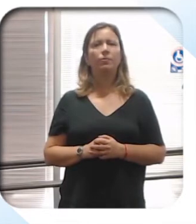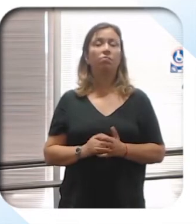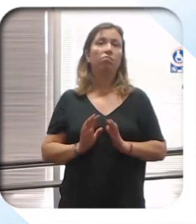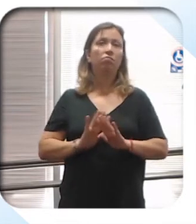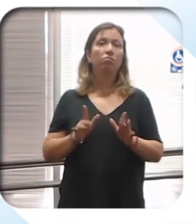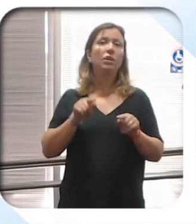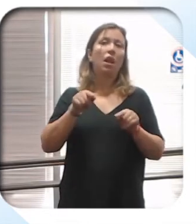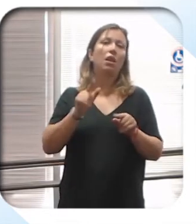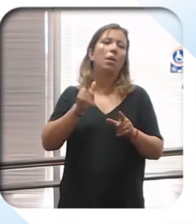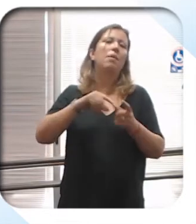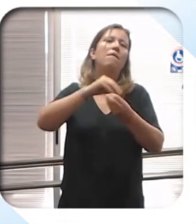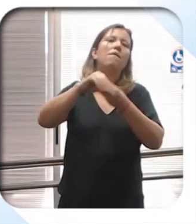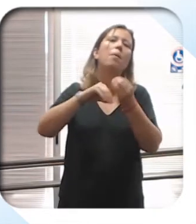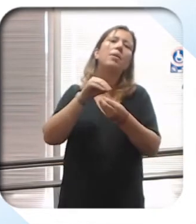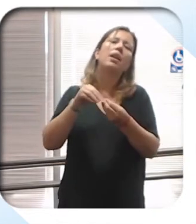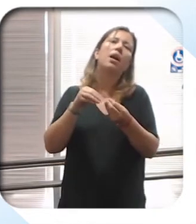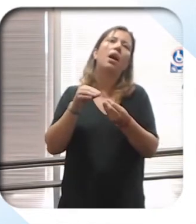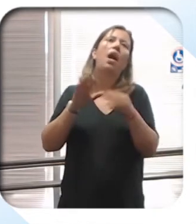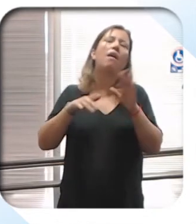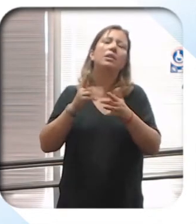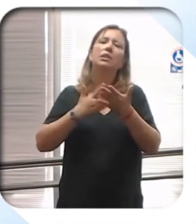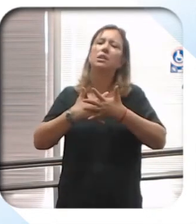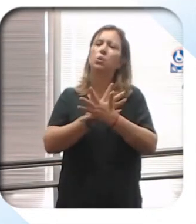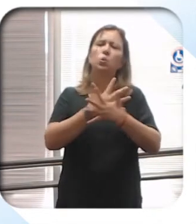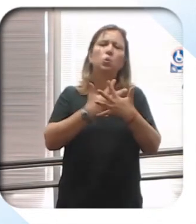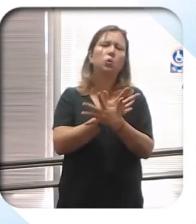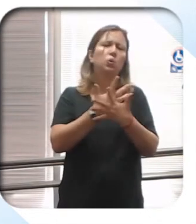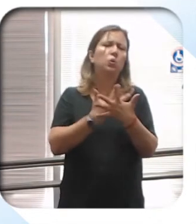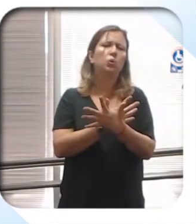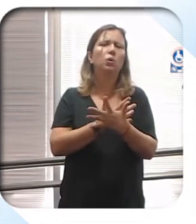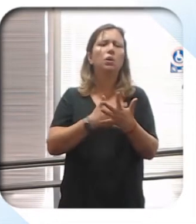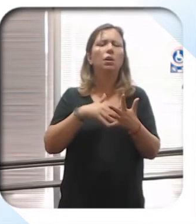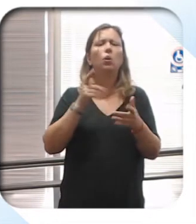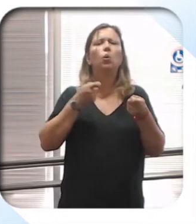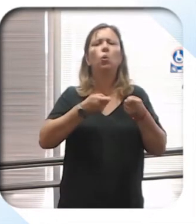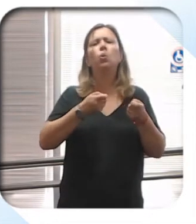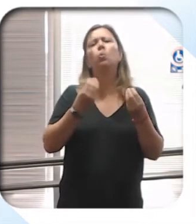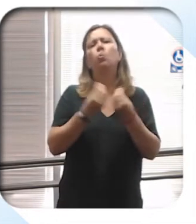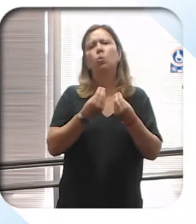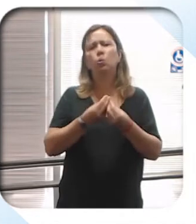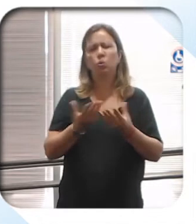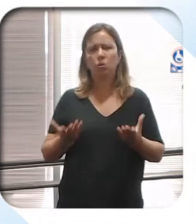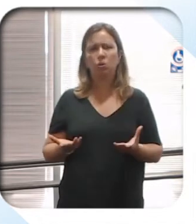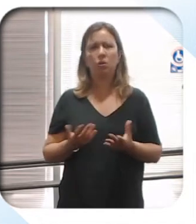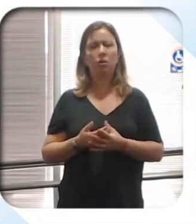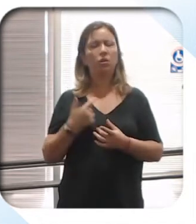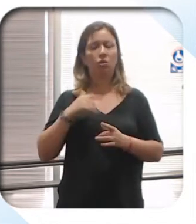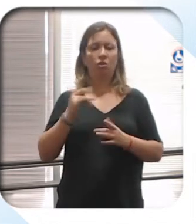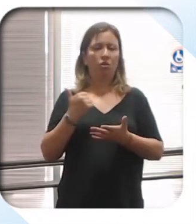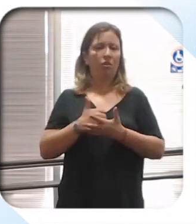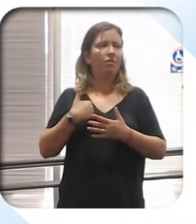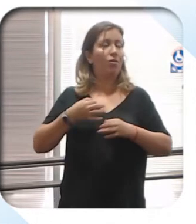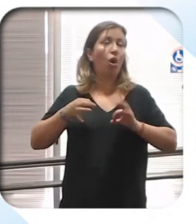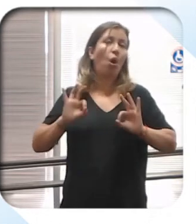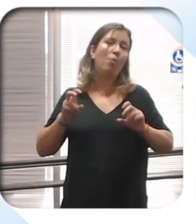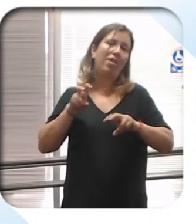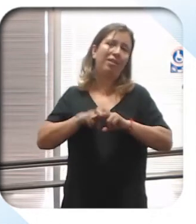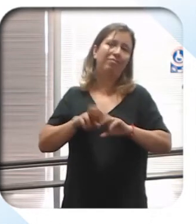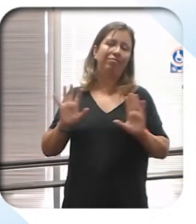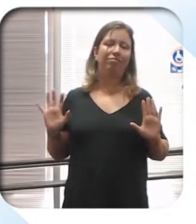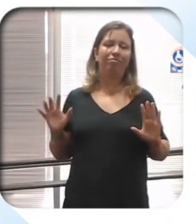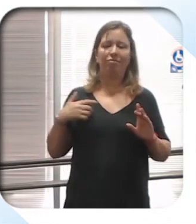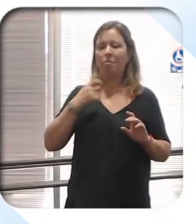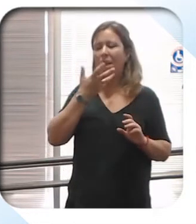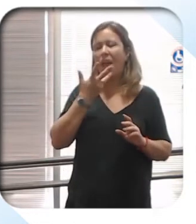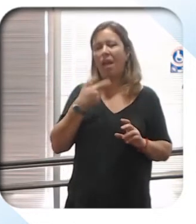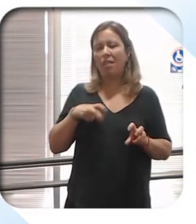Bueno, y a las familias también, que a veces son muy castigadas y muy sobreexigidas. Bueno, yo me voy a quedar acá porque estoy muy cómoda, es muy